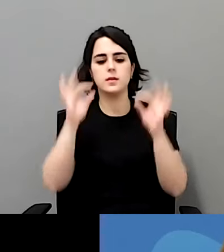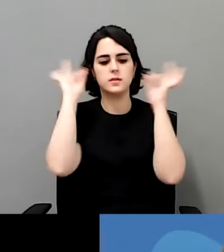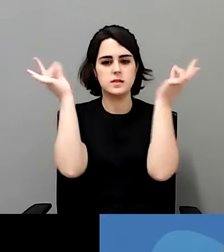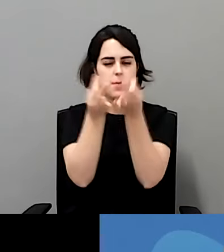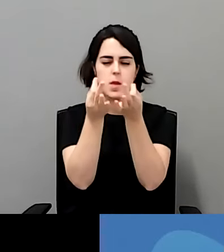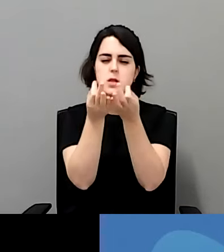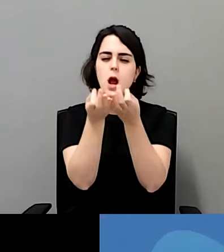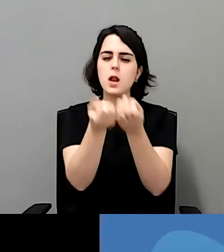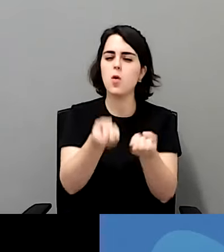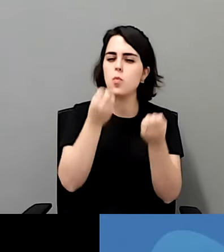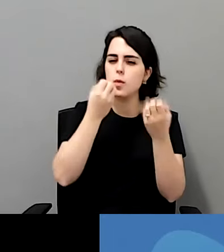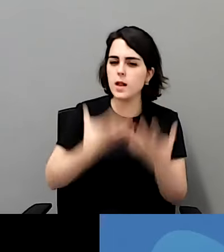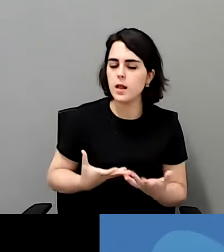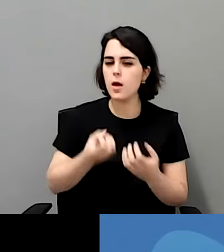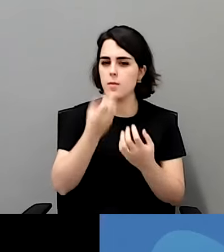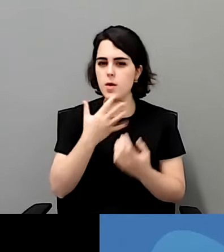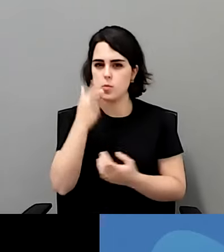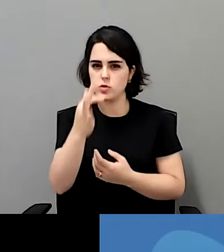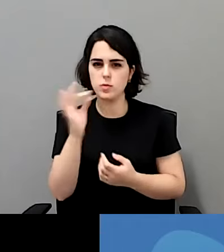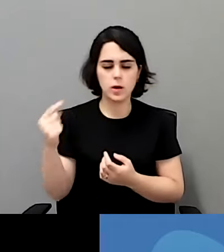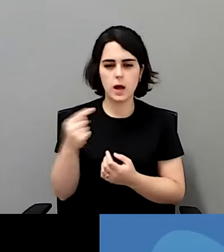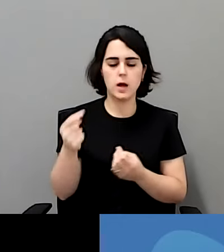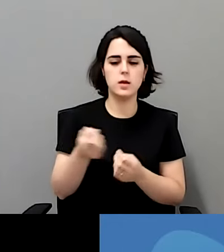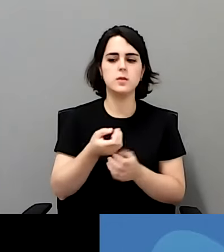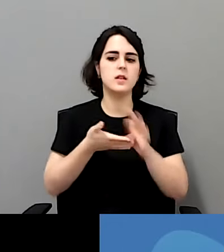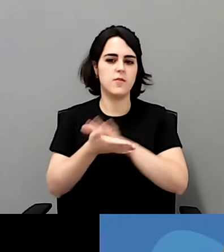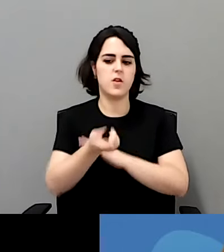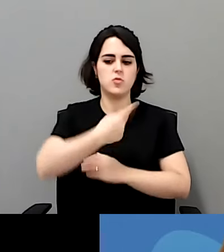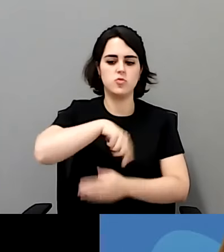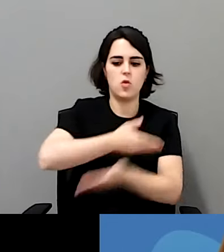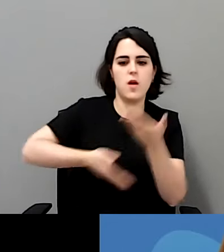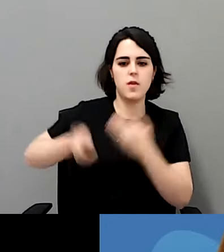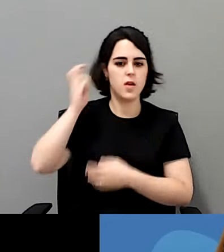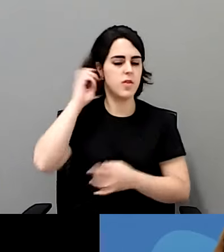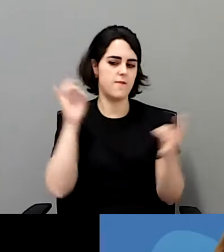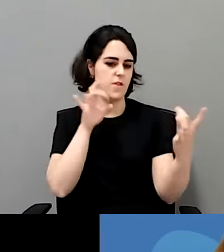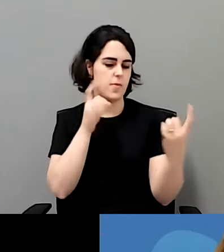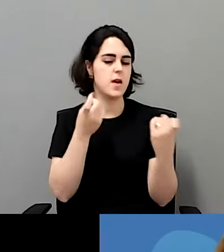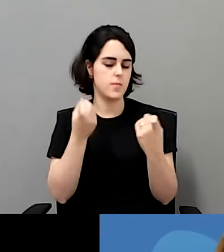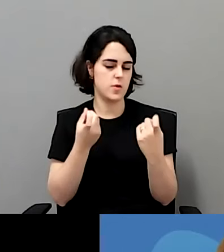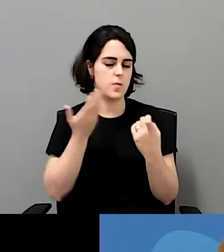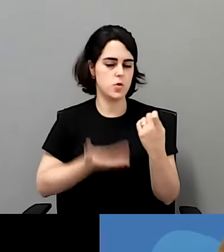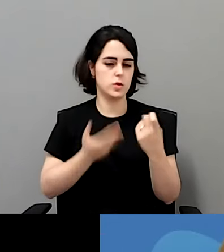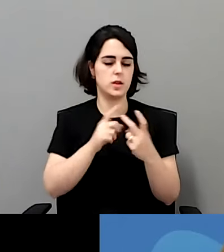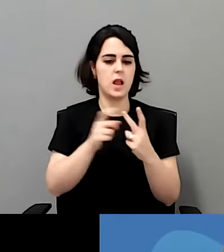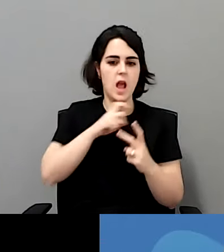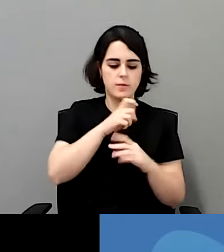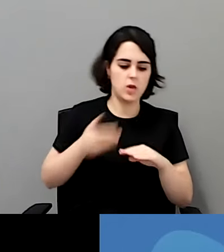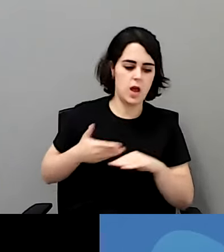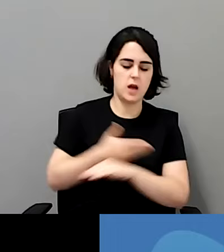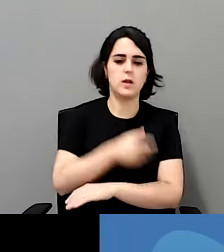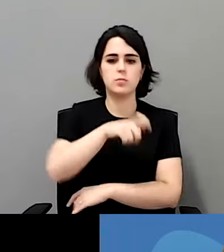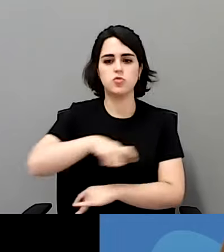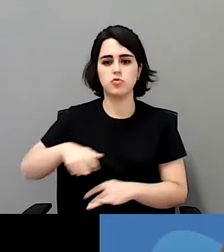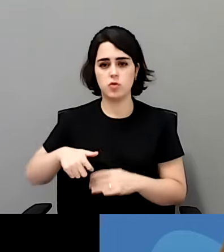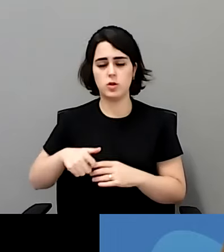importante para Confederación Aspace contar con ese feedback Y luego os anticipo ya que aquellas